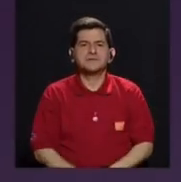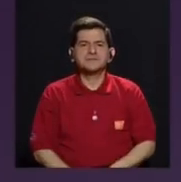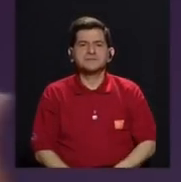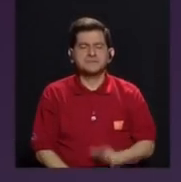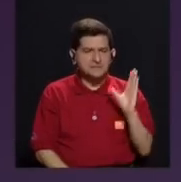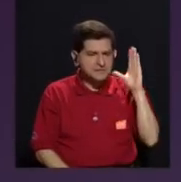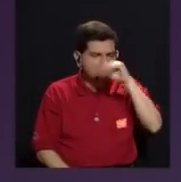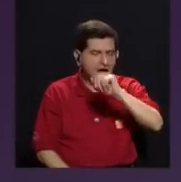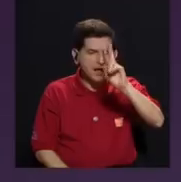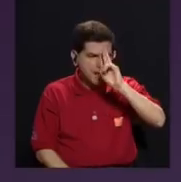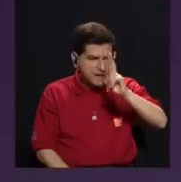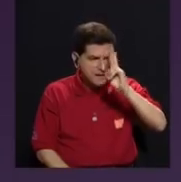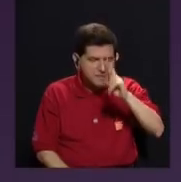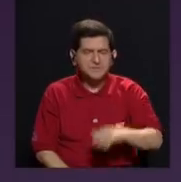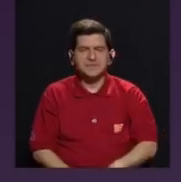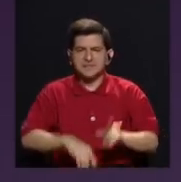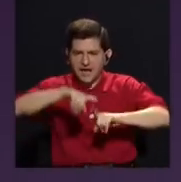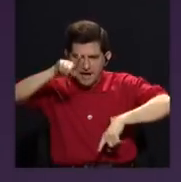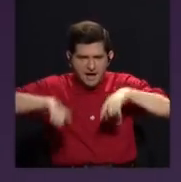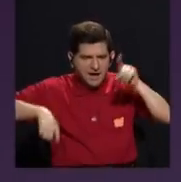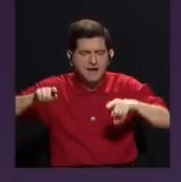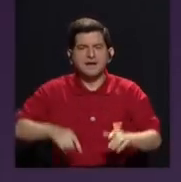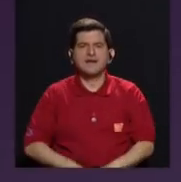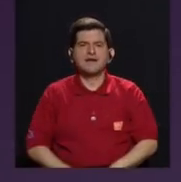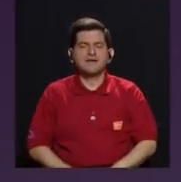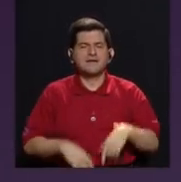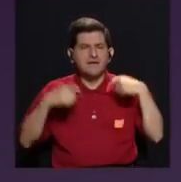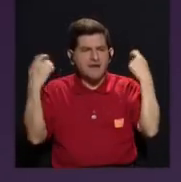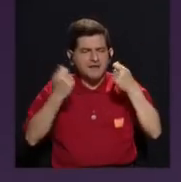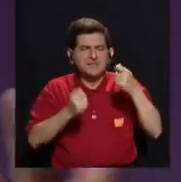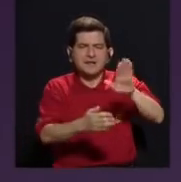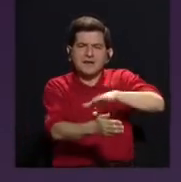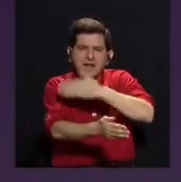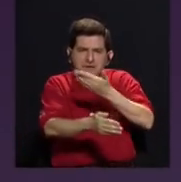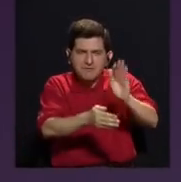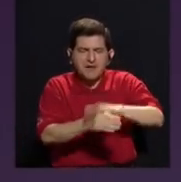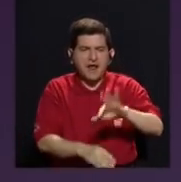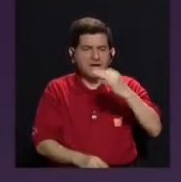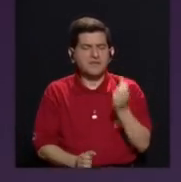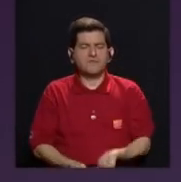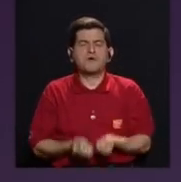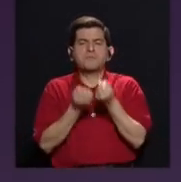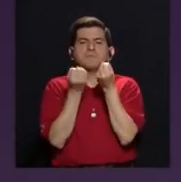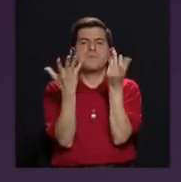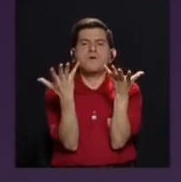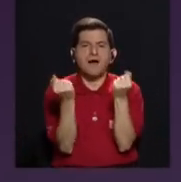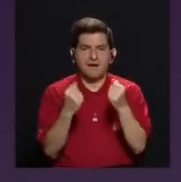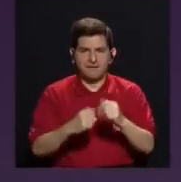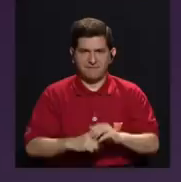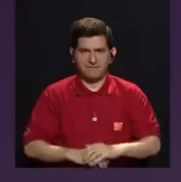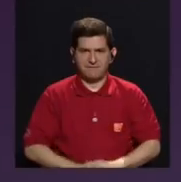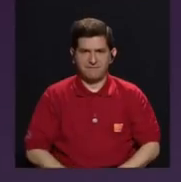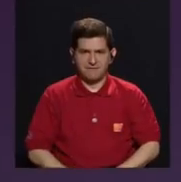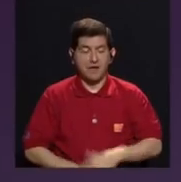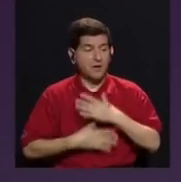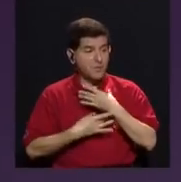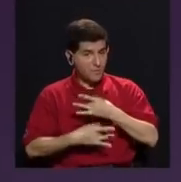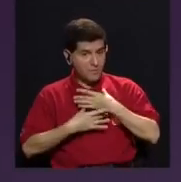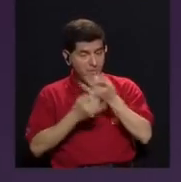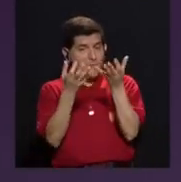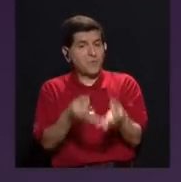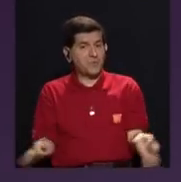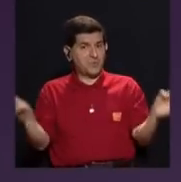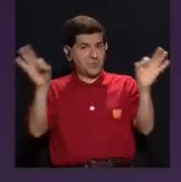reconocer y respetar la diversidad ya celebrar las músicas verdad así de forma plural es muy interesante y muy